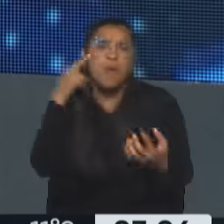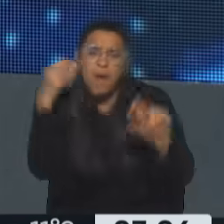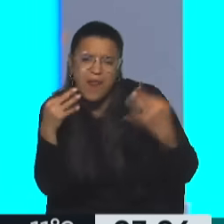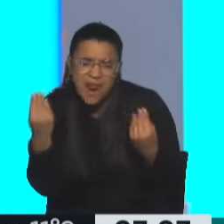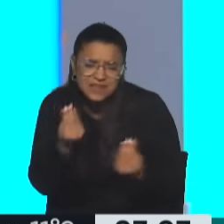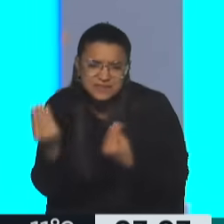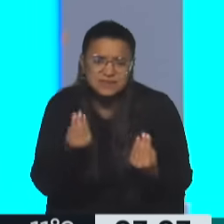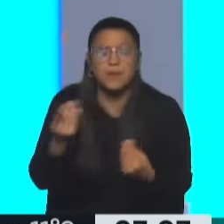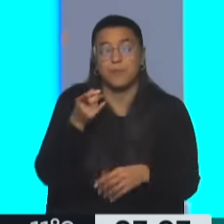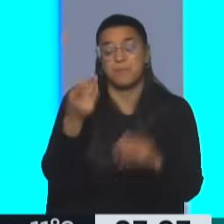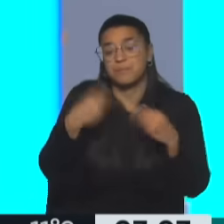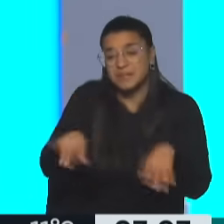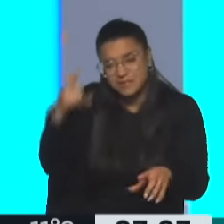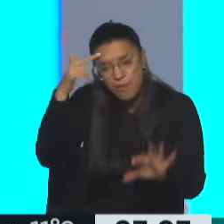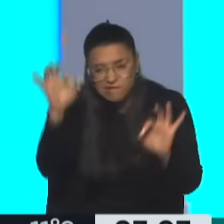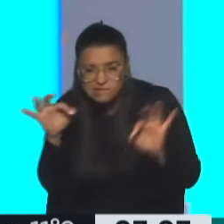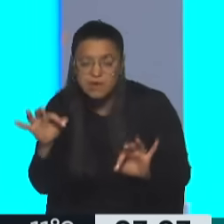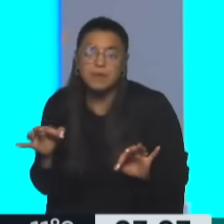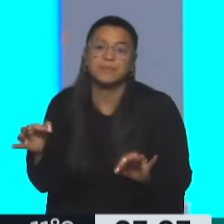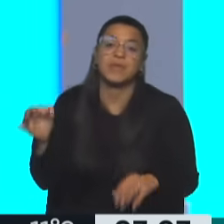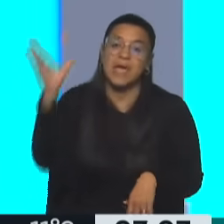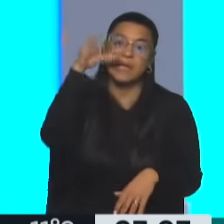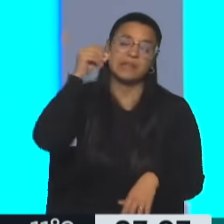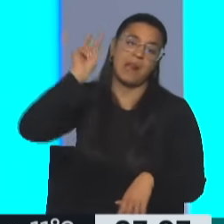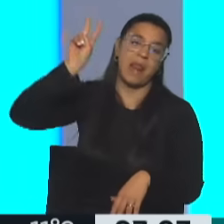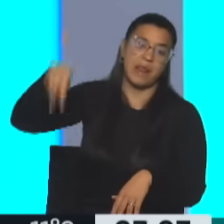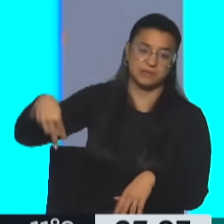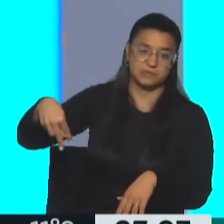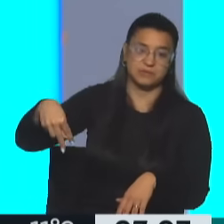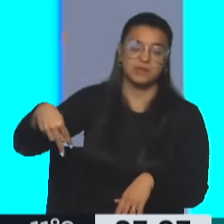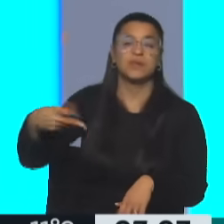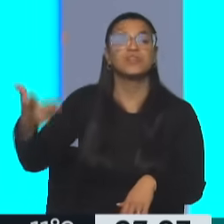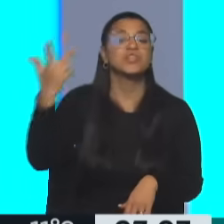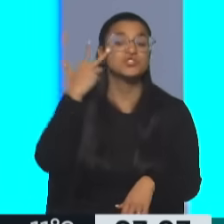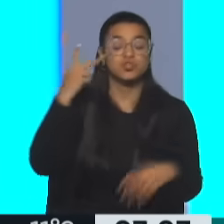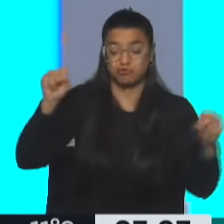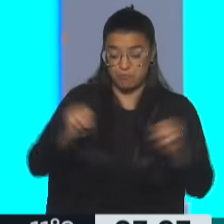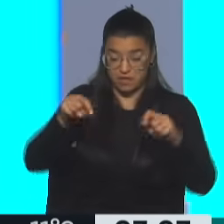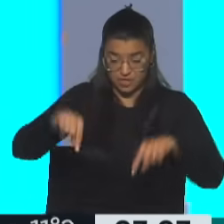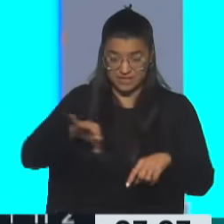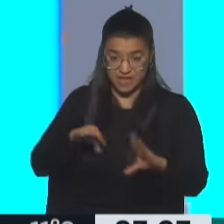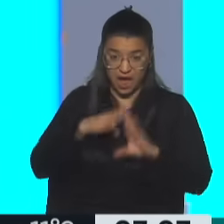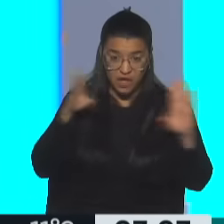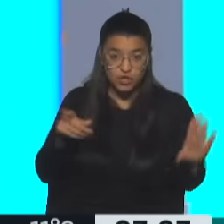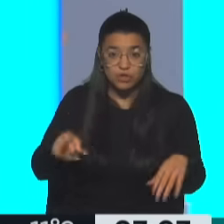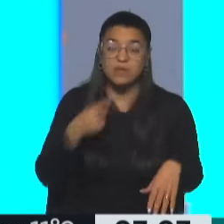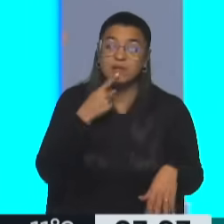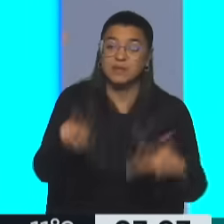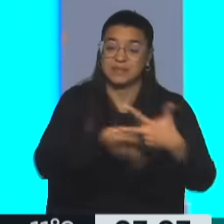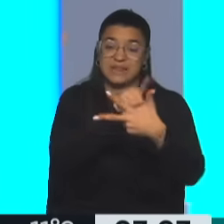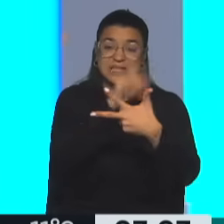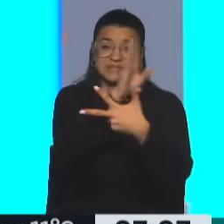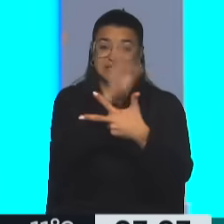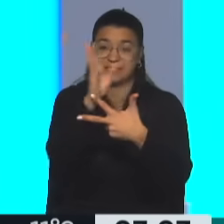vamos a analizar en principio Cristina tenía razón cuando el 18 de mayo de este año hablaba de un escenario de